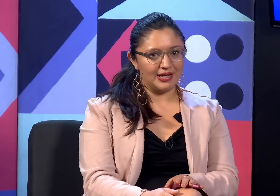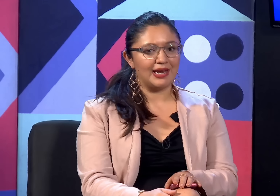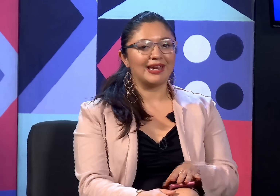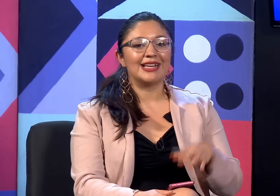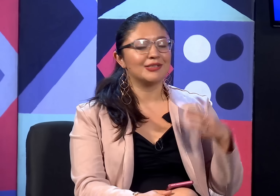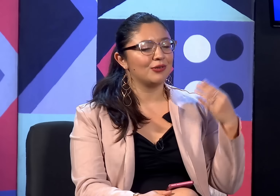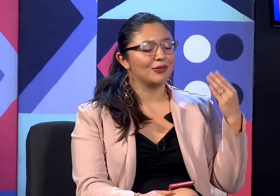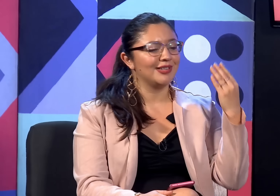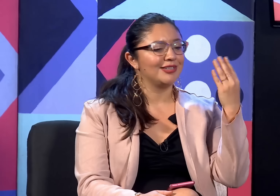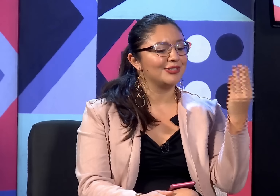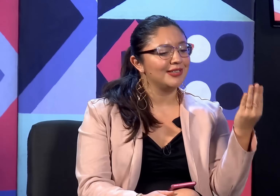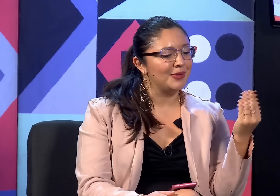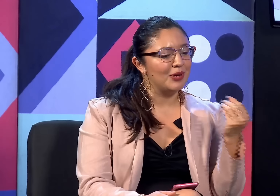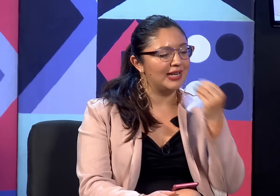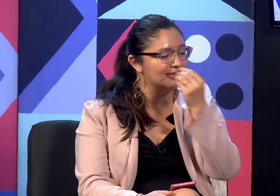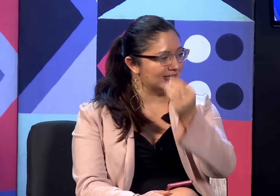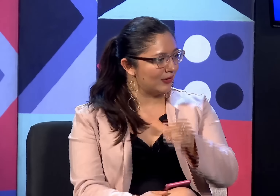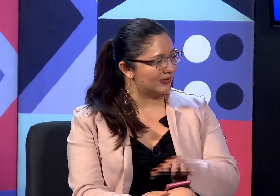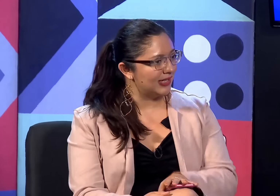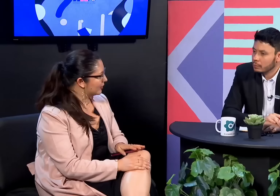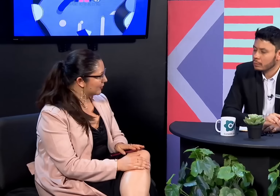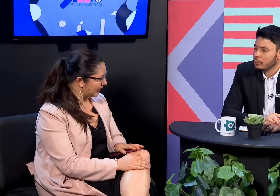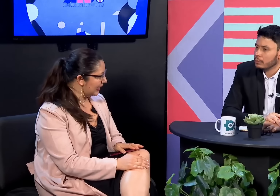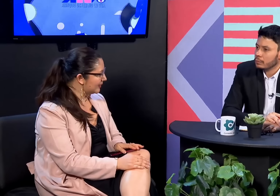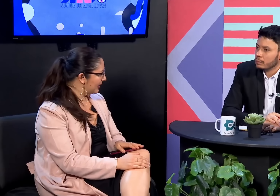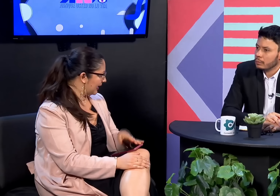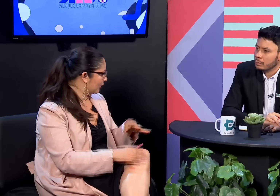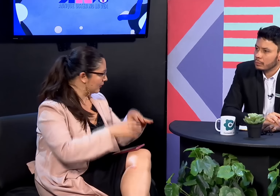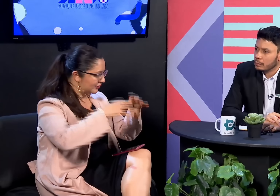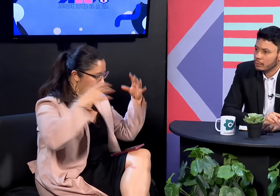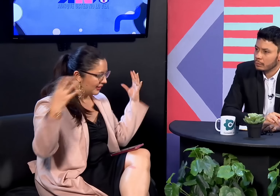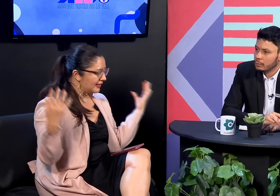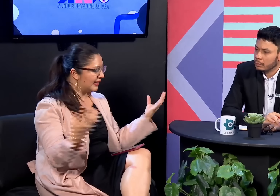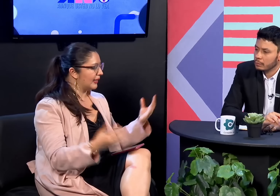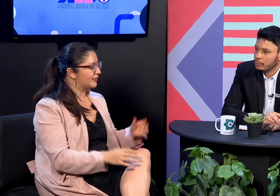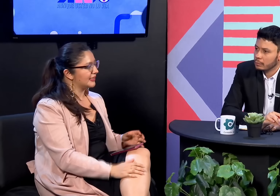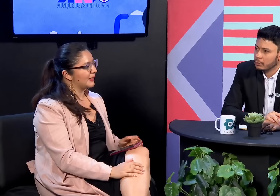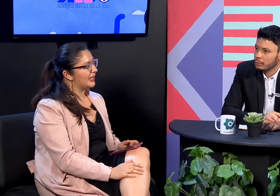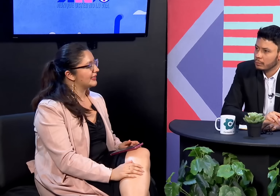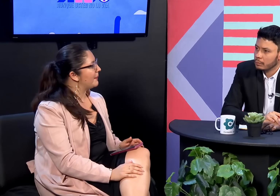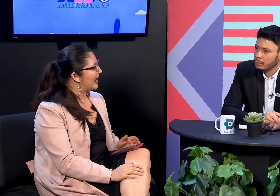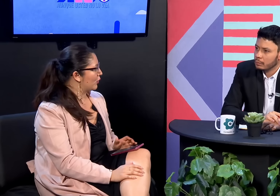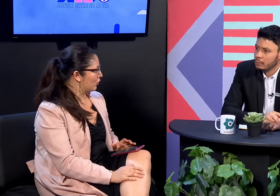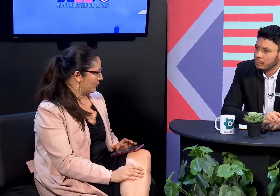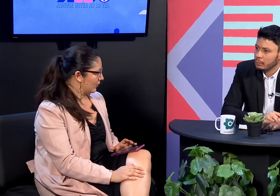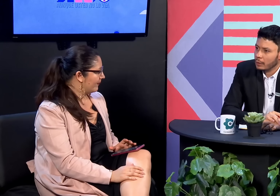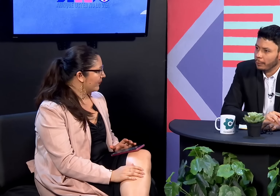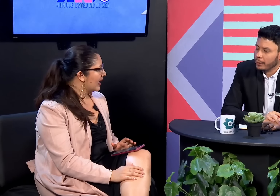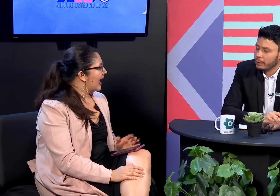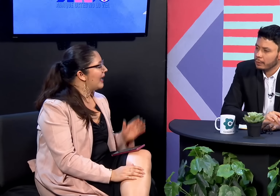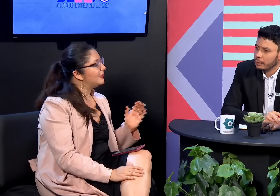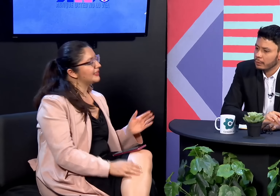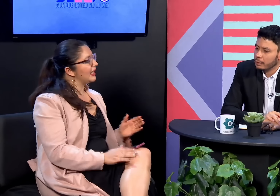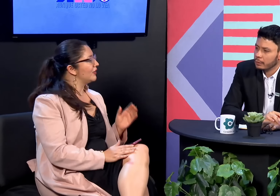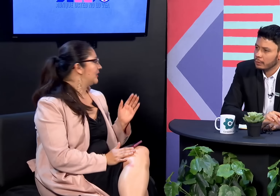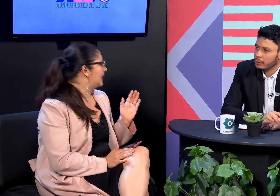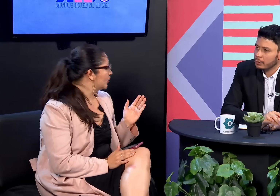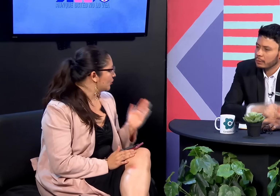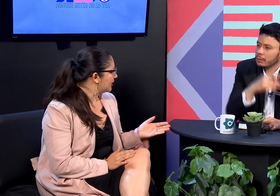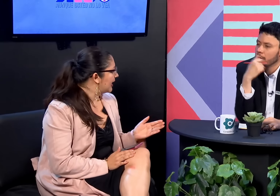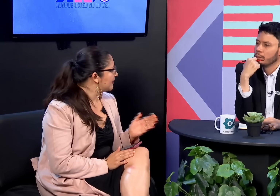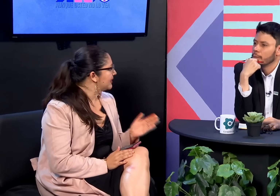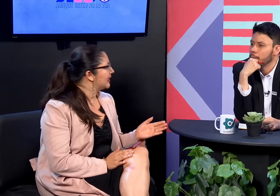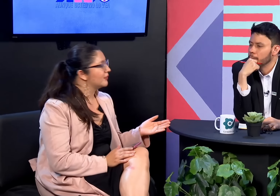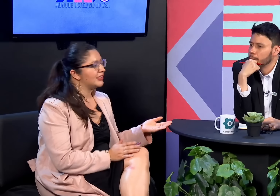cuál, qué son los derechos individuales, qué son los derechos sociales, para que todos tengamos este marco común. A ver. Al pensar en los